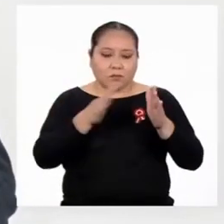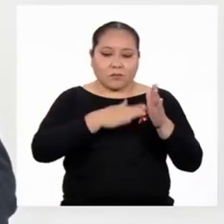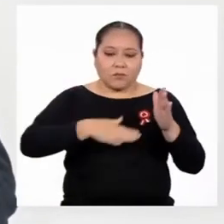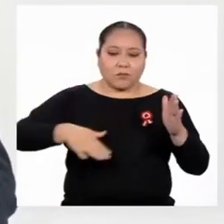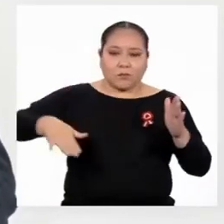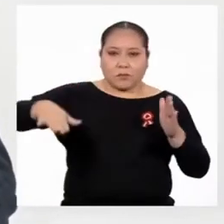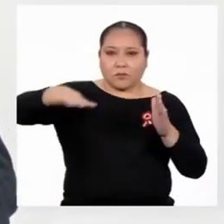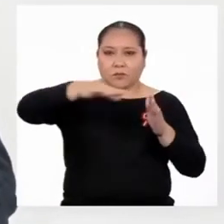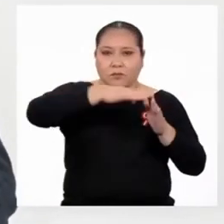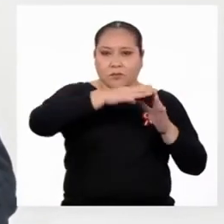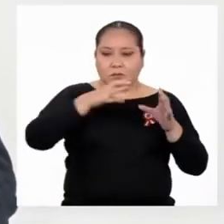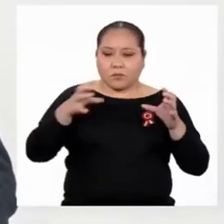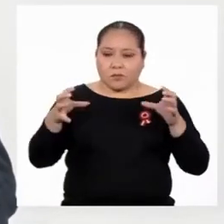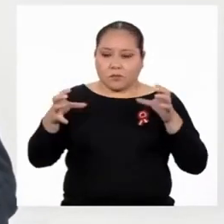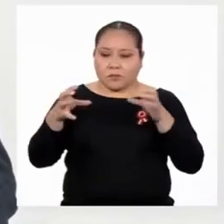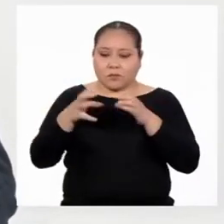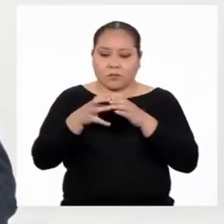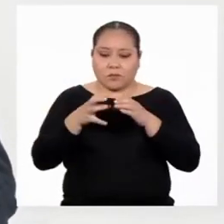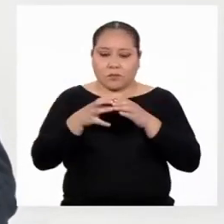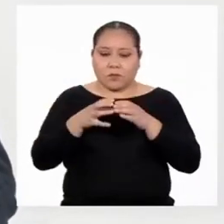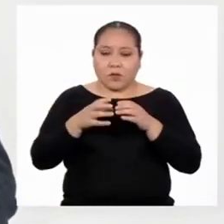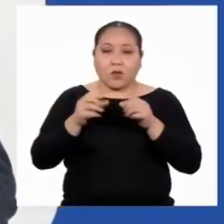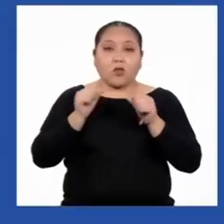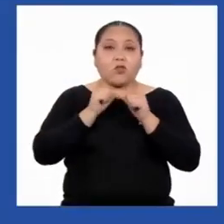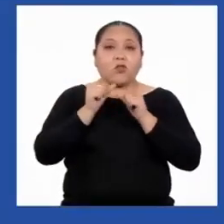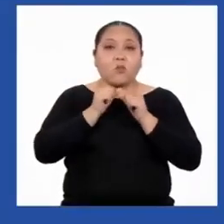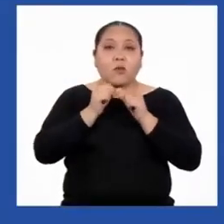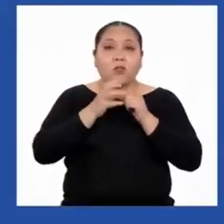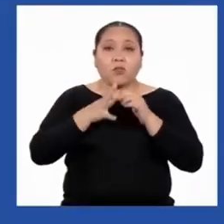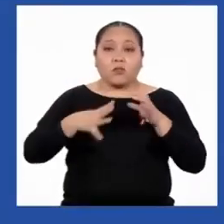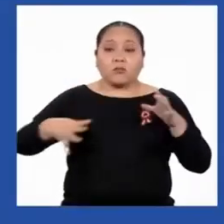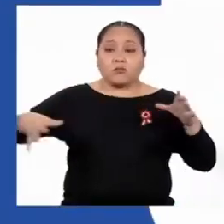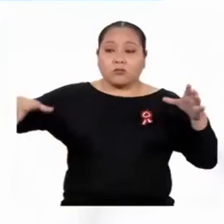subconjunto del conjunto de los números reales.